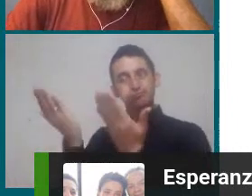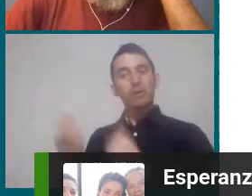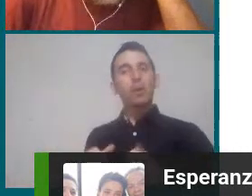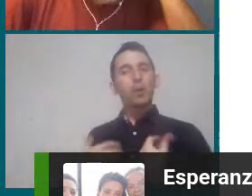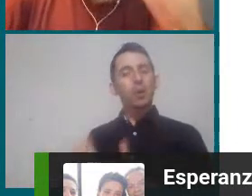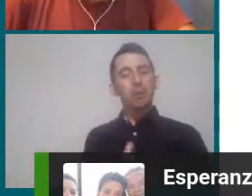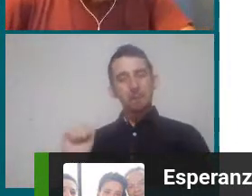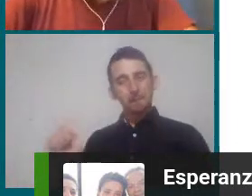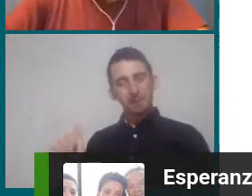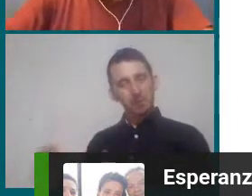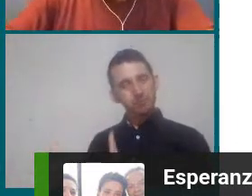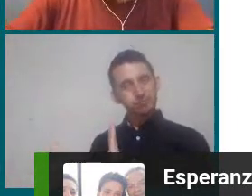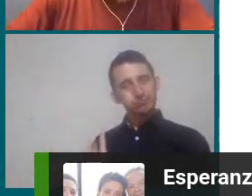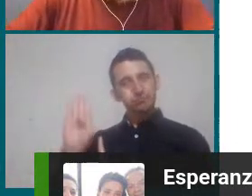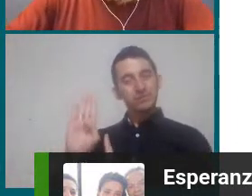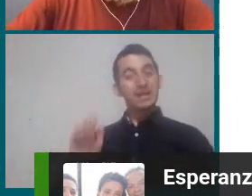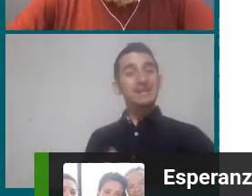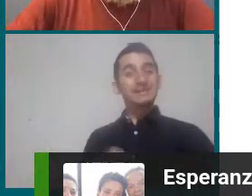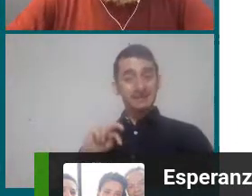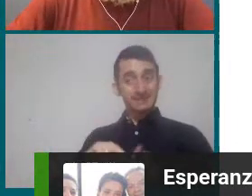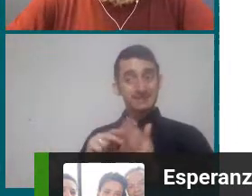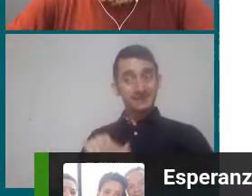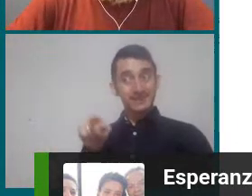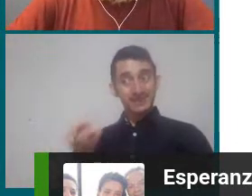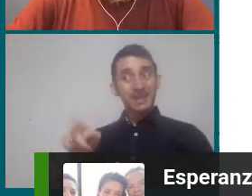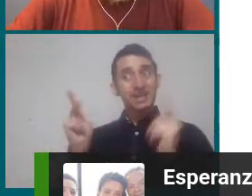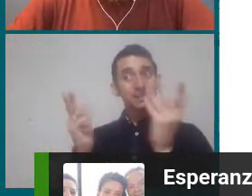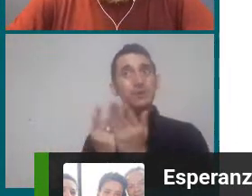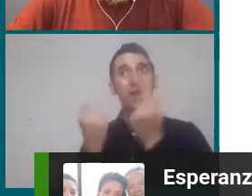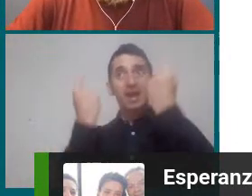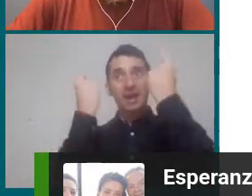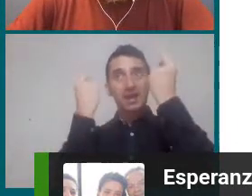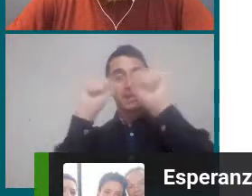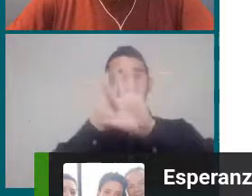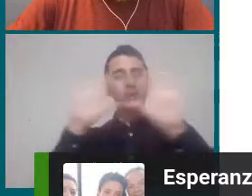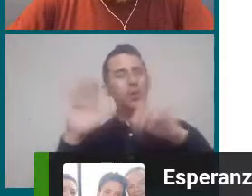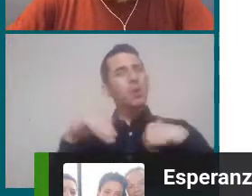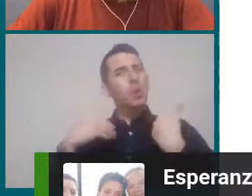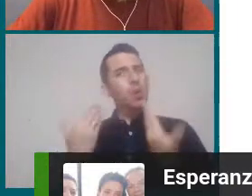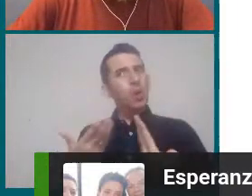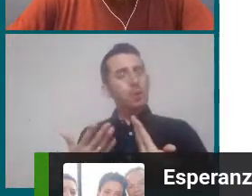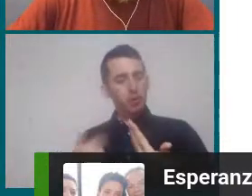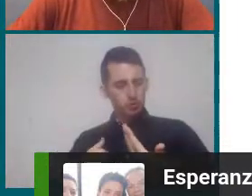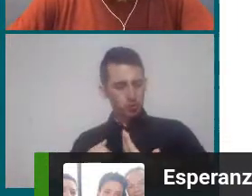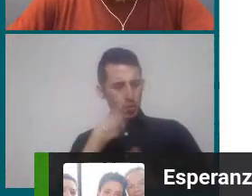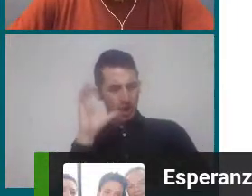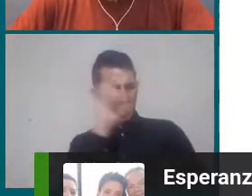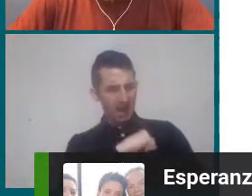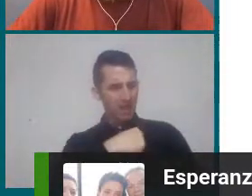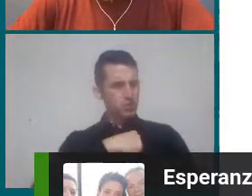enfoca al proceso para que el estudiante tenga claro cuáles son sus fortalezas